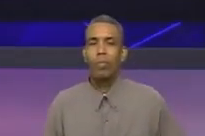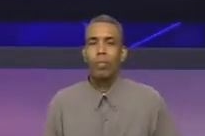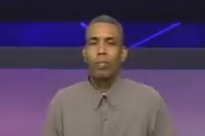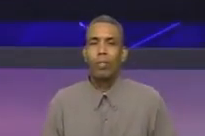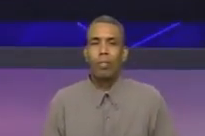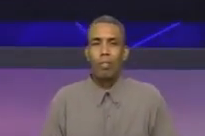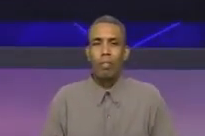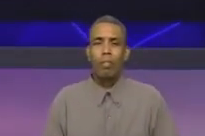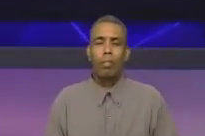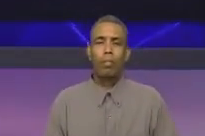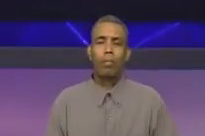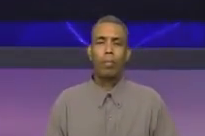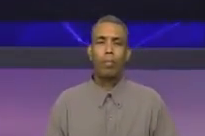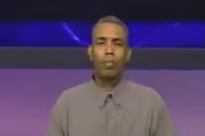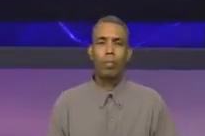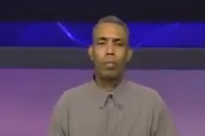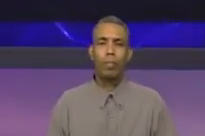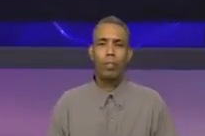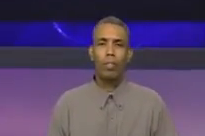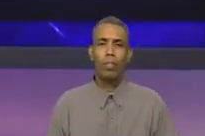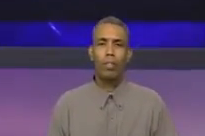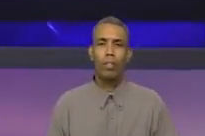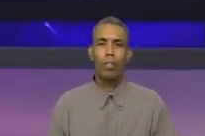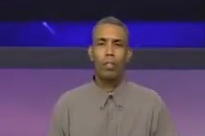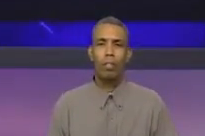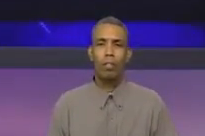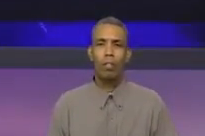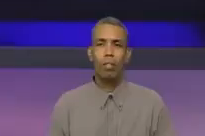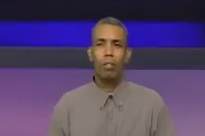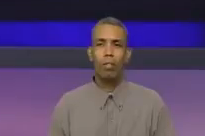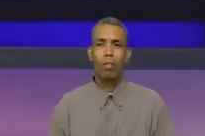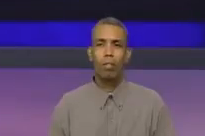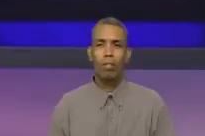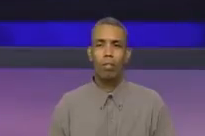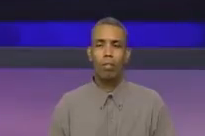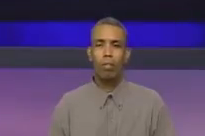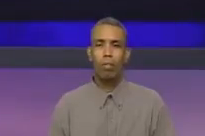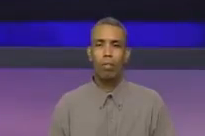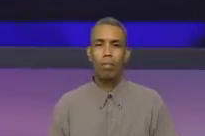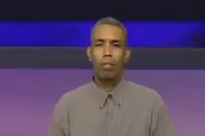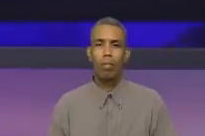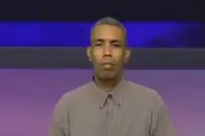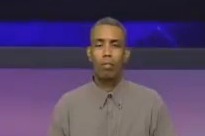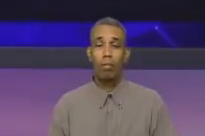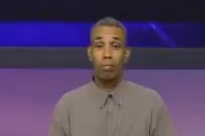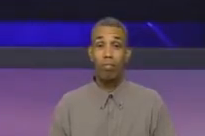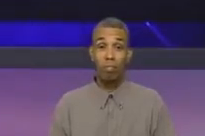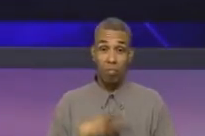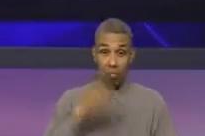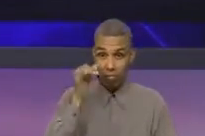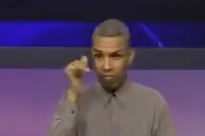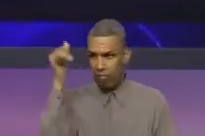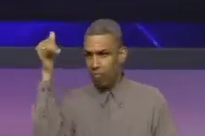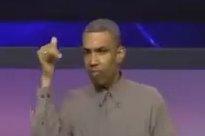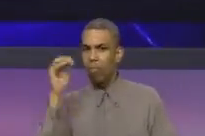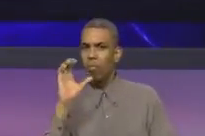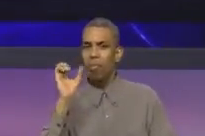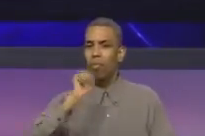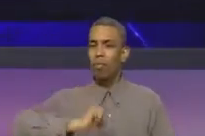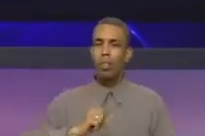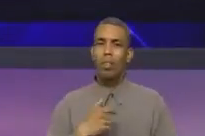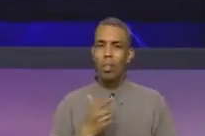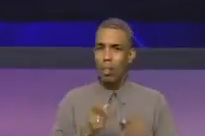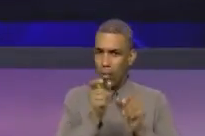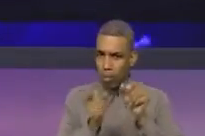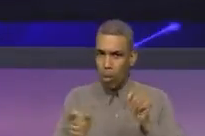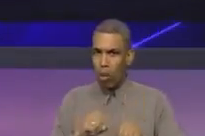En cámaras de seguridad quedó grabado el actuar delictivo de sujetos que ingresan al seminario San Pedro Claver para robarse el cableado del